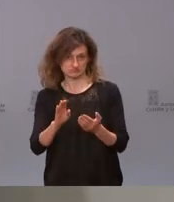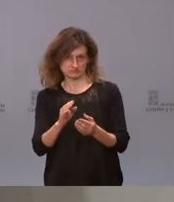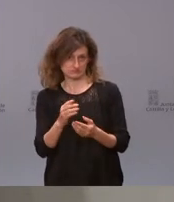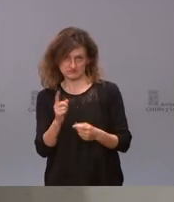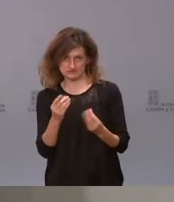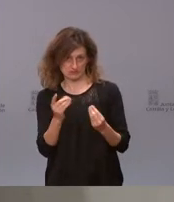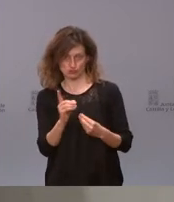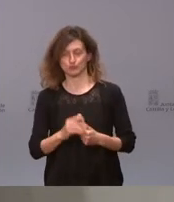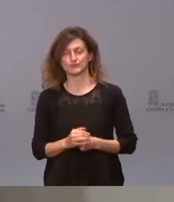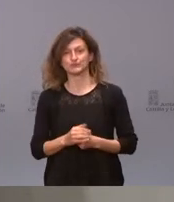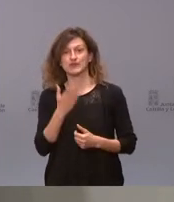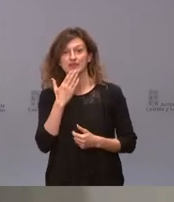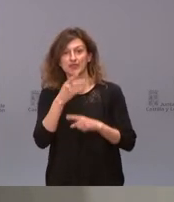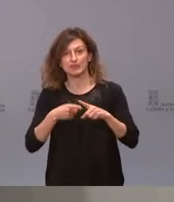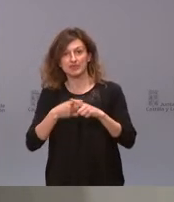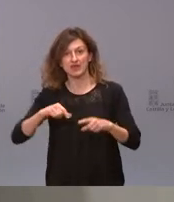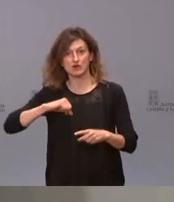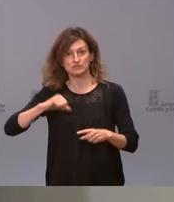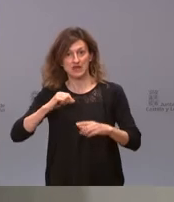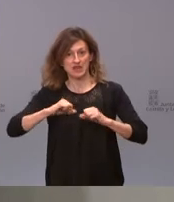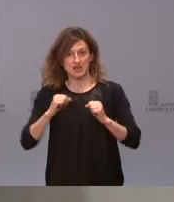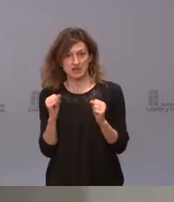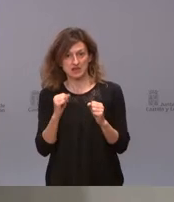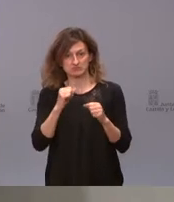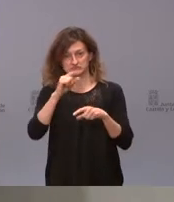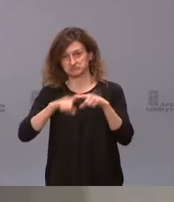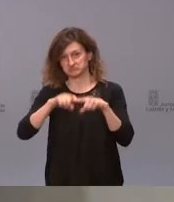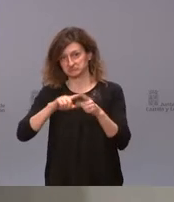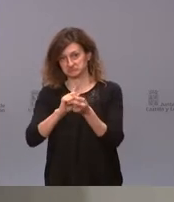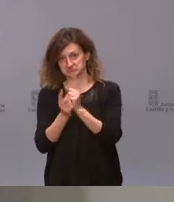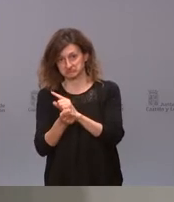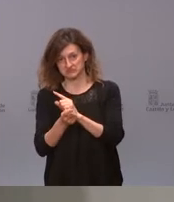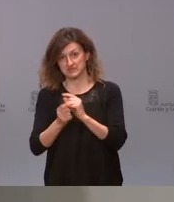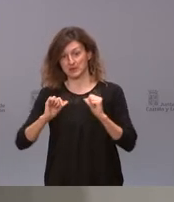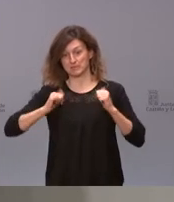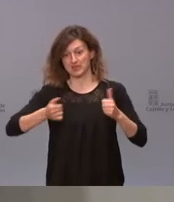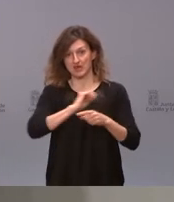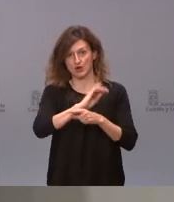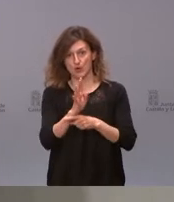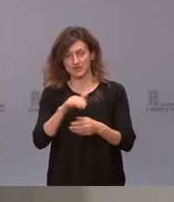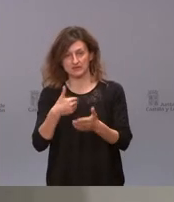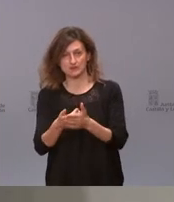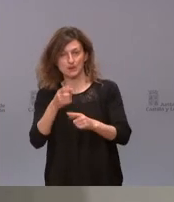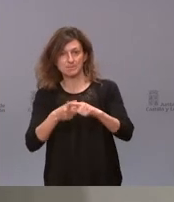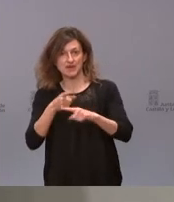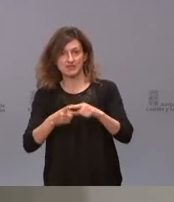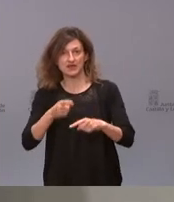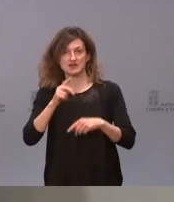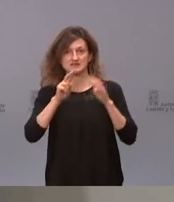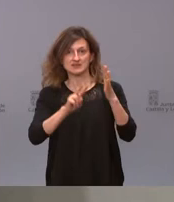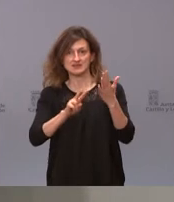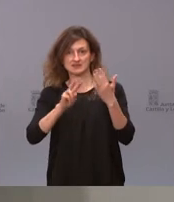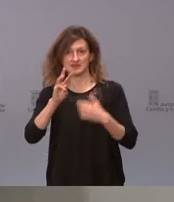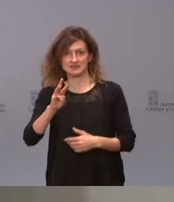la edad media de los ingresos ha ido variando ligeramente desde el inicio de la pandemia situándose una media total de 73